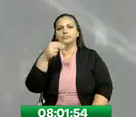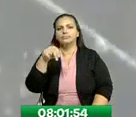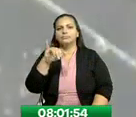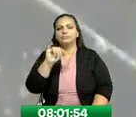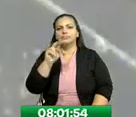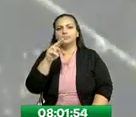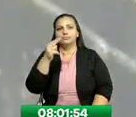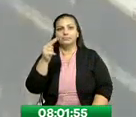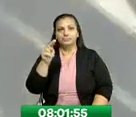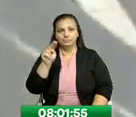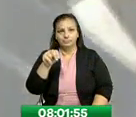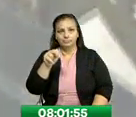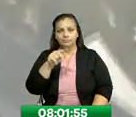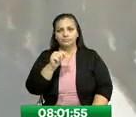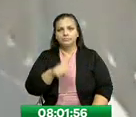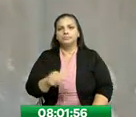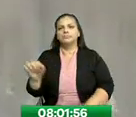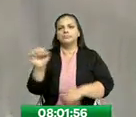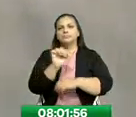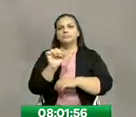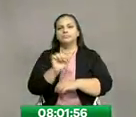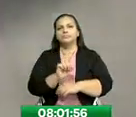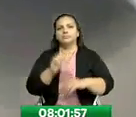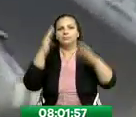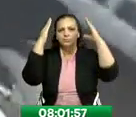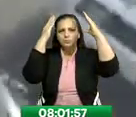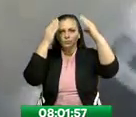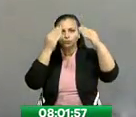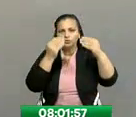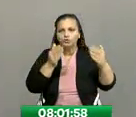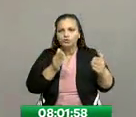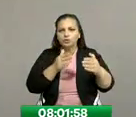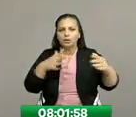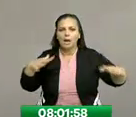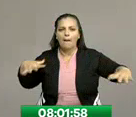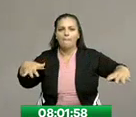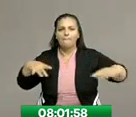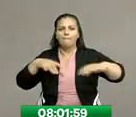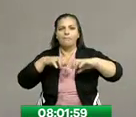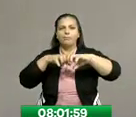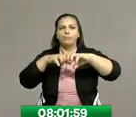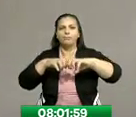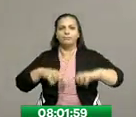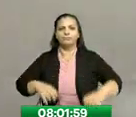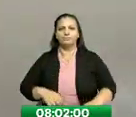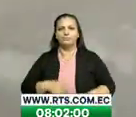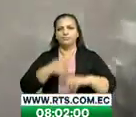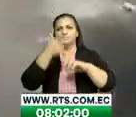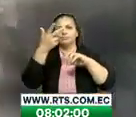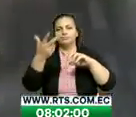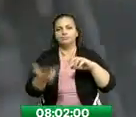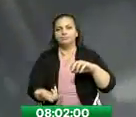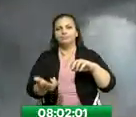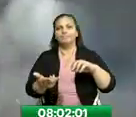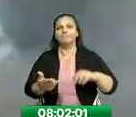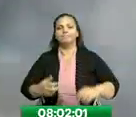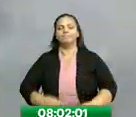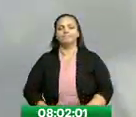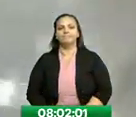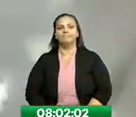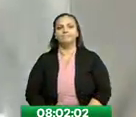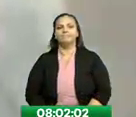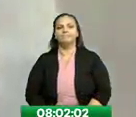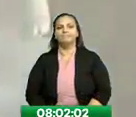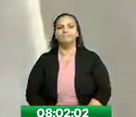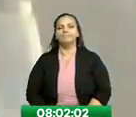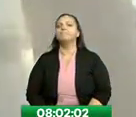se generó entre un auto y una minivan. Este segundo automotor se volcó sobre la vía.